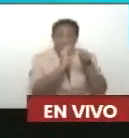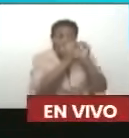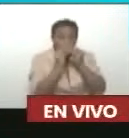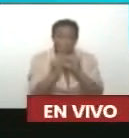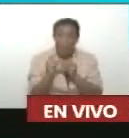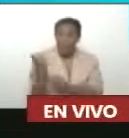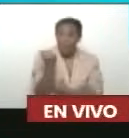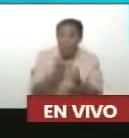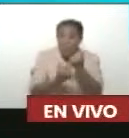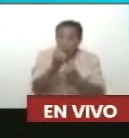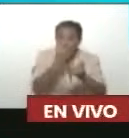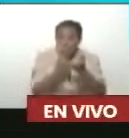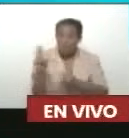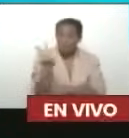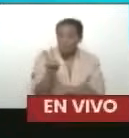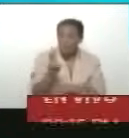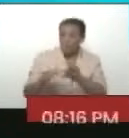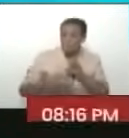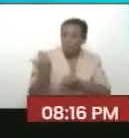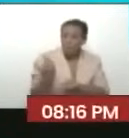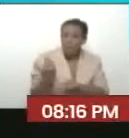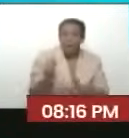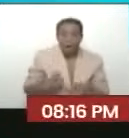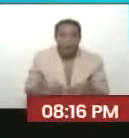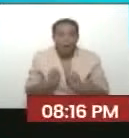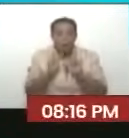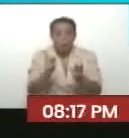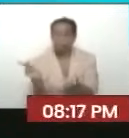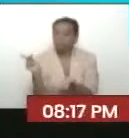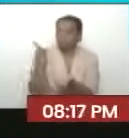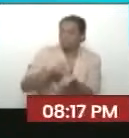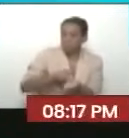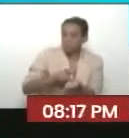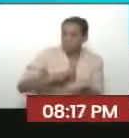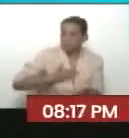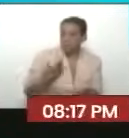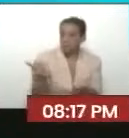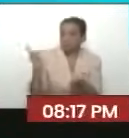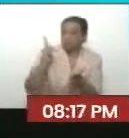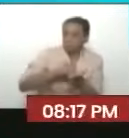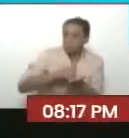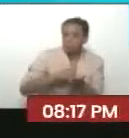de Venezuela, tuviera su oportunidad